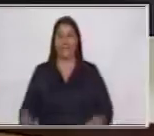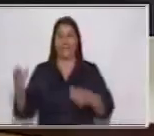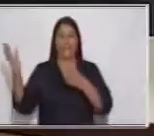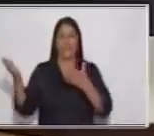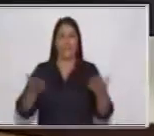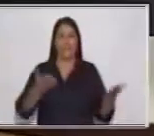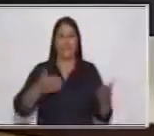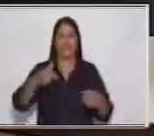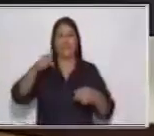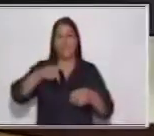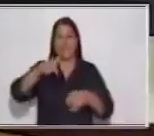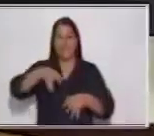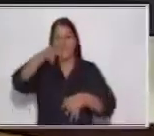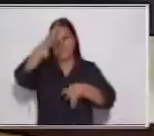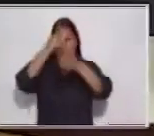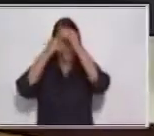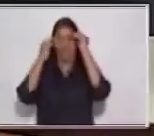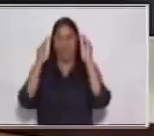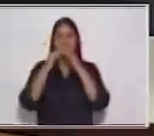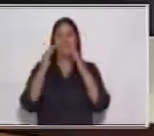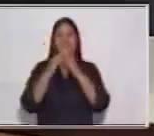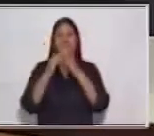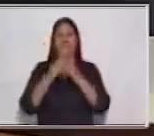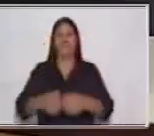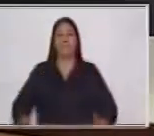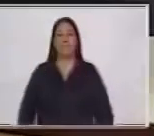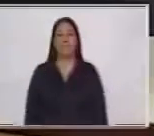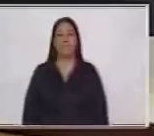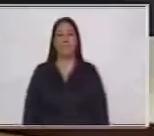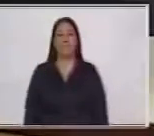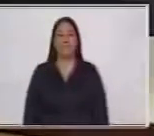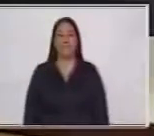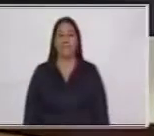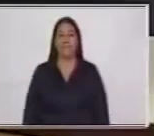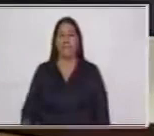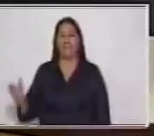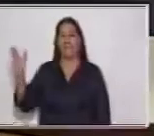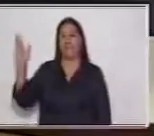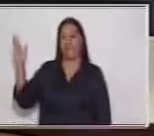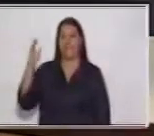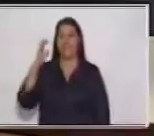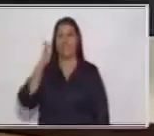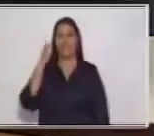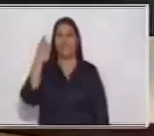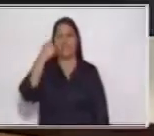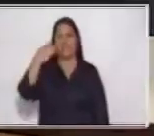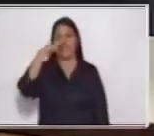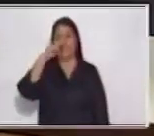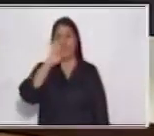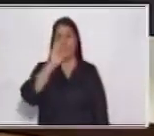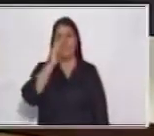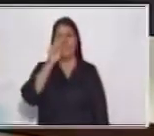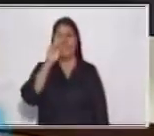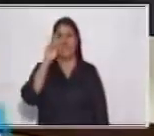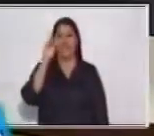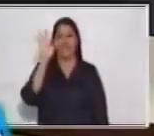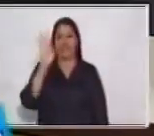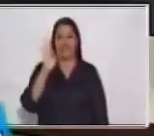Bienvenidos a este espacio educativo, Aprendo en Casa. Soy Eduardo Alonso y en esta oportunidad desarrollaré el tema